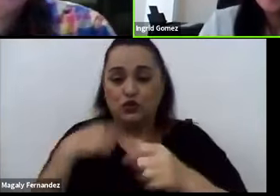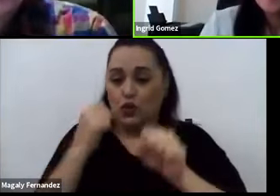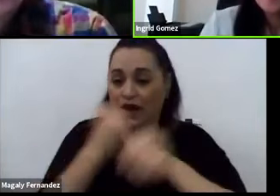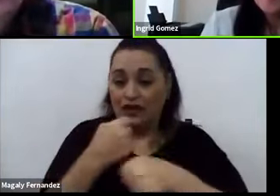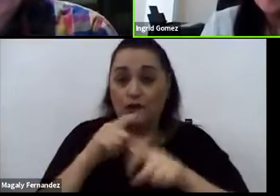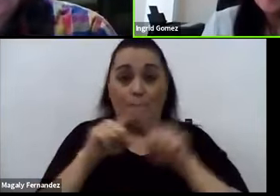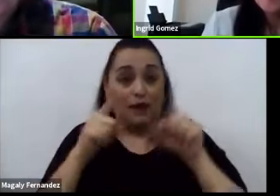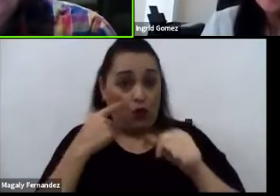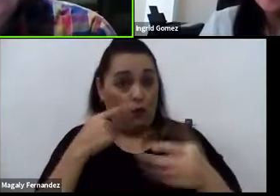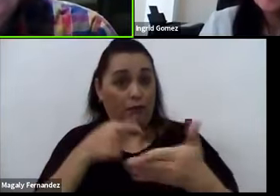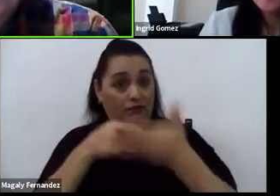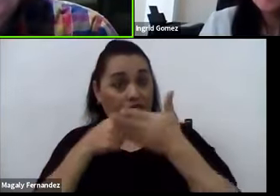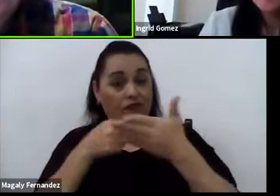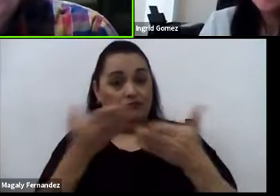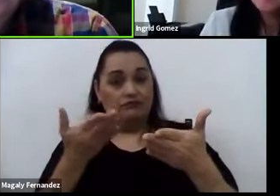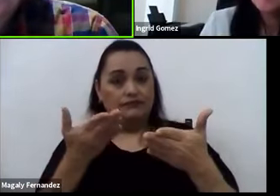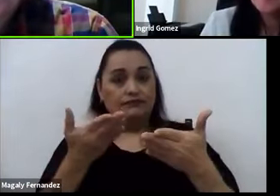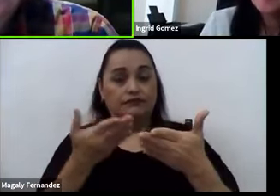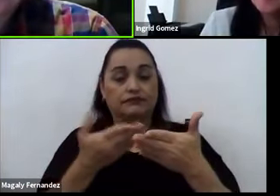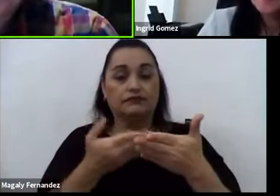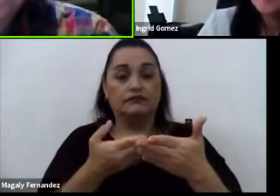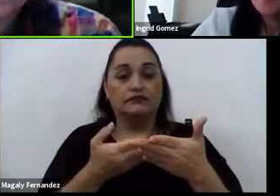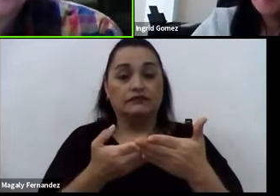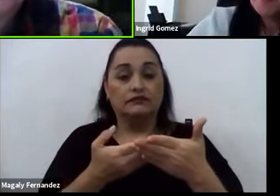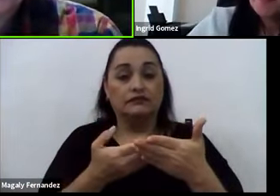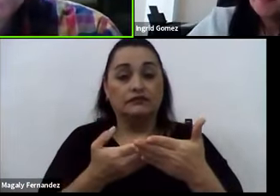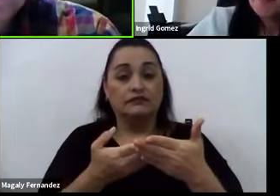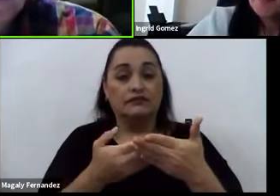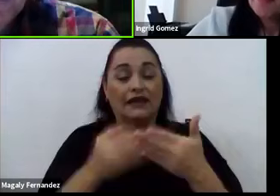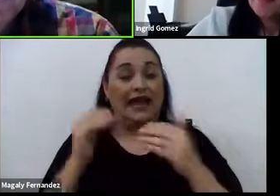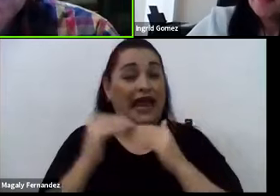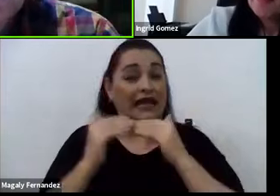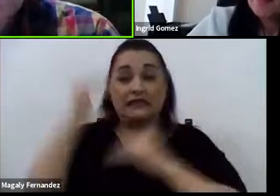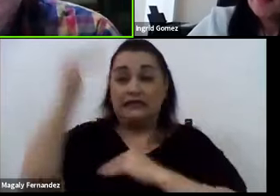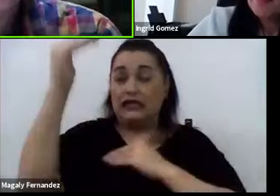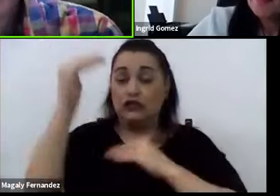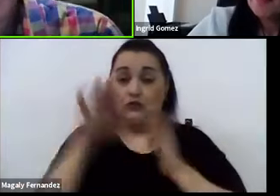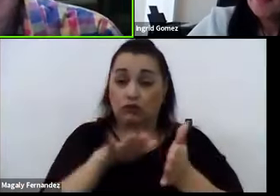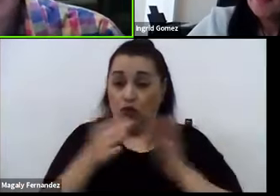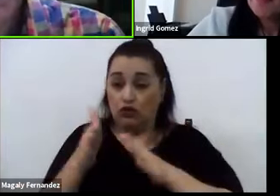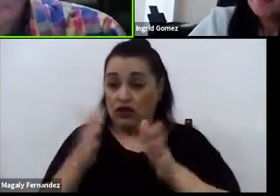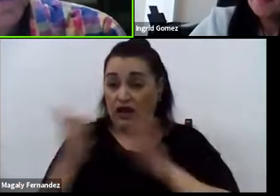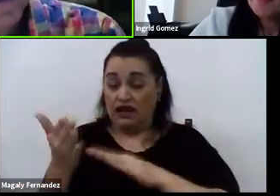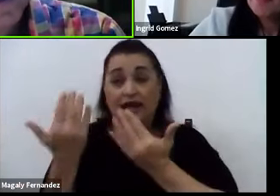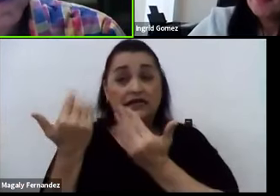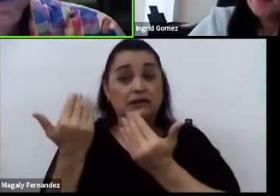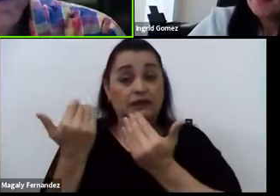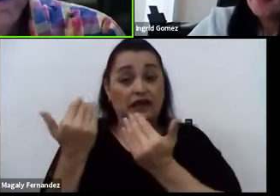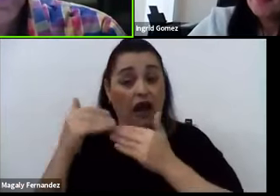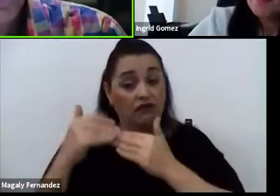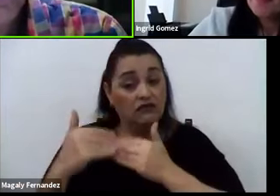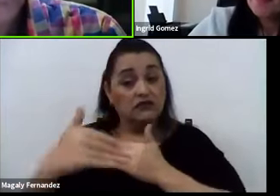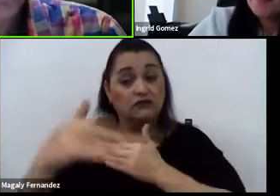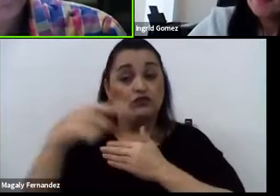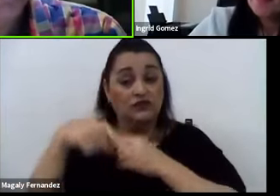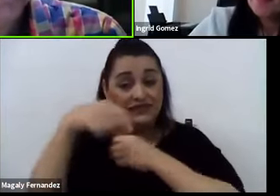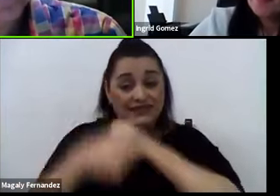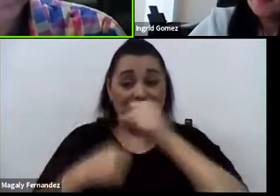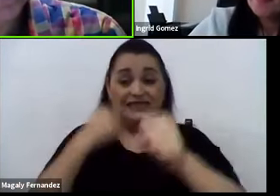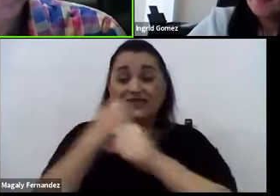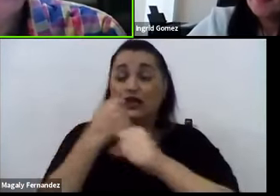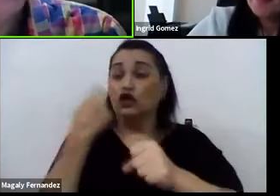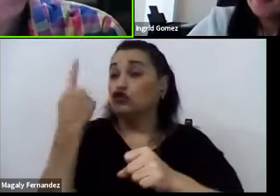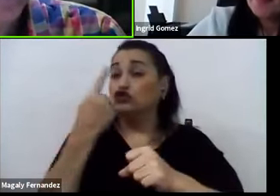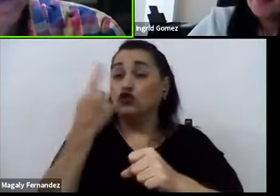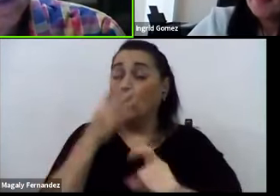fíjense que el exceso de mortalidad esperable durante este siglo, solo por el